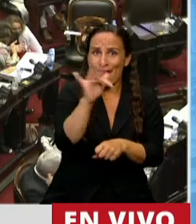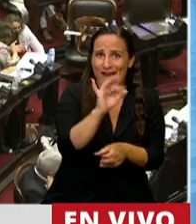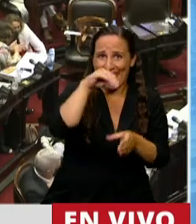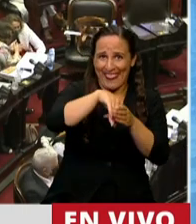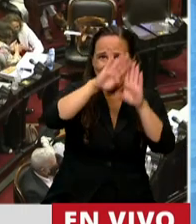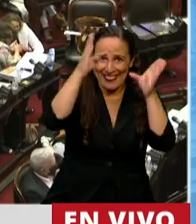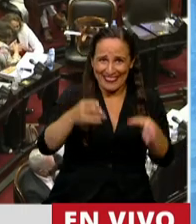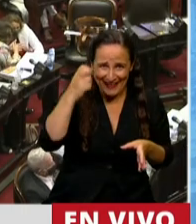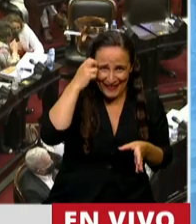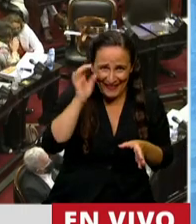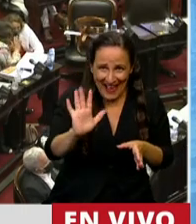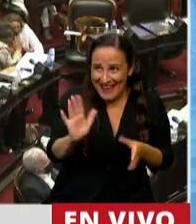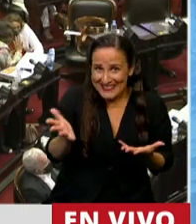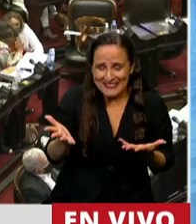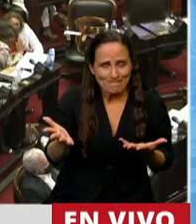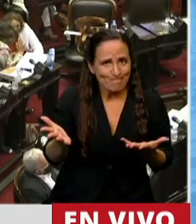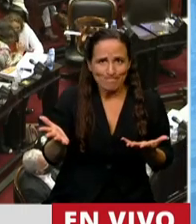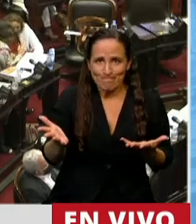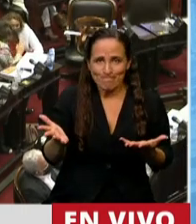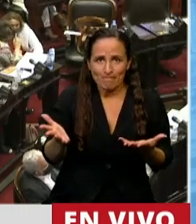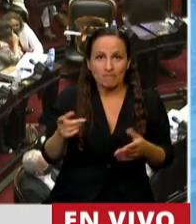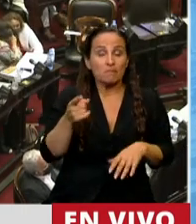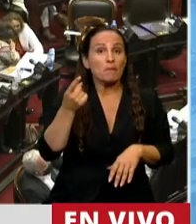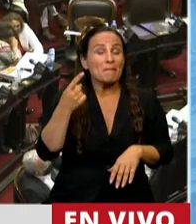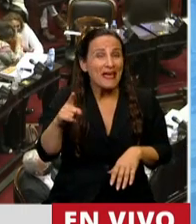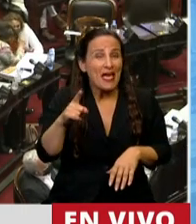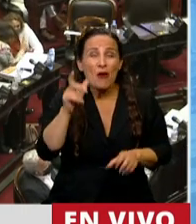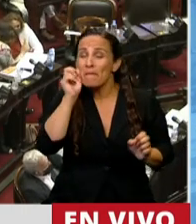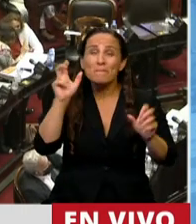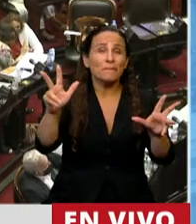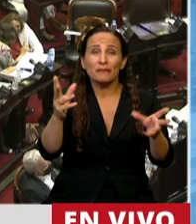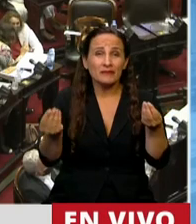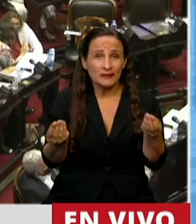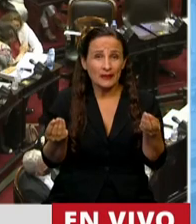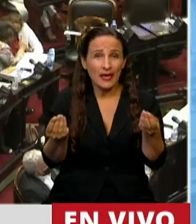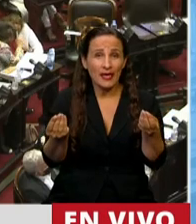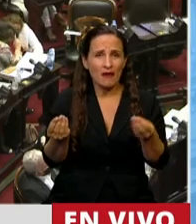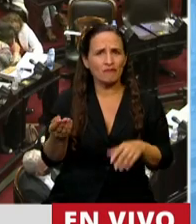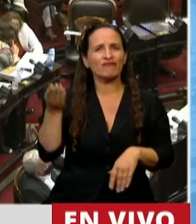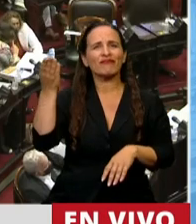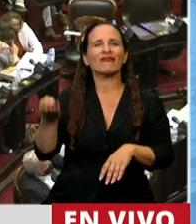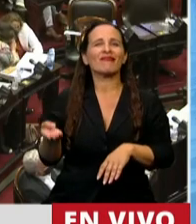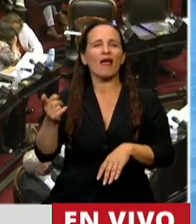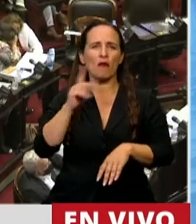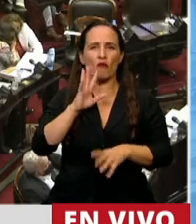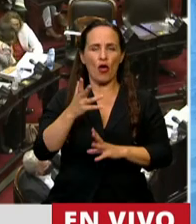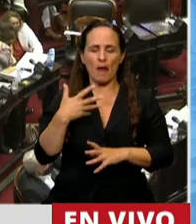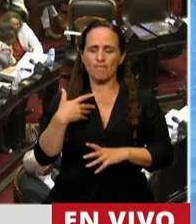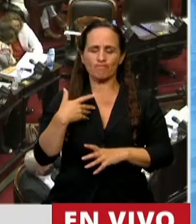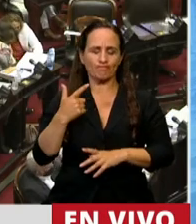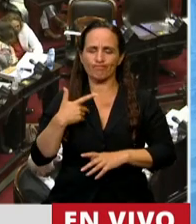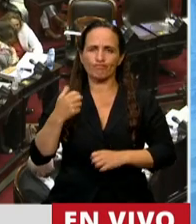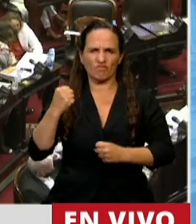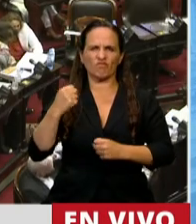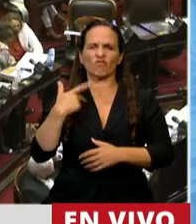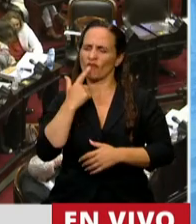de Diputados. Pero lo peor del caso es que ni siquiera tuvo la valentía de especificar a quién se